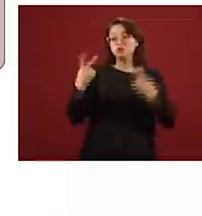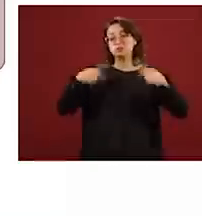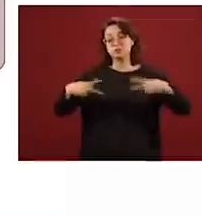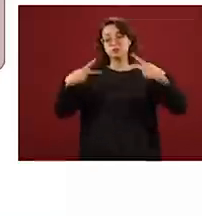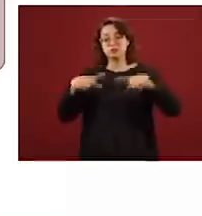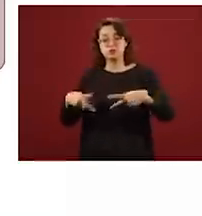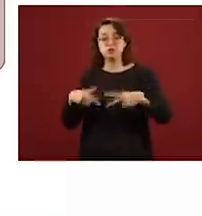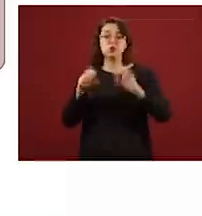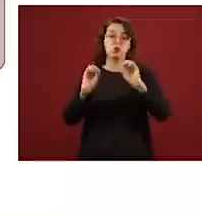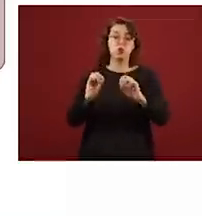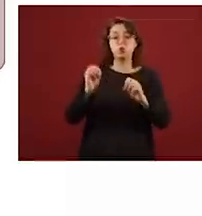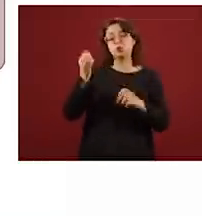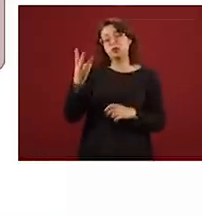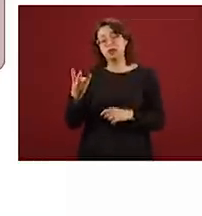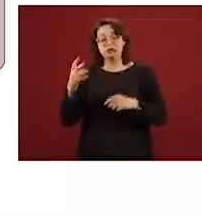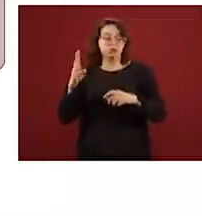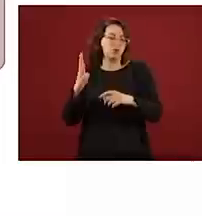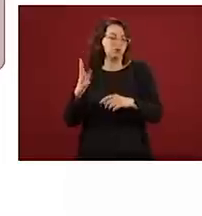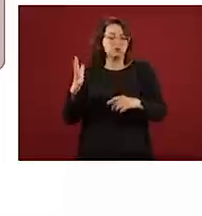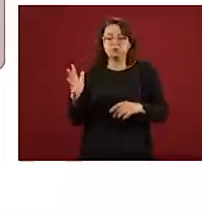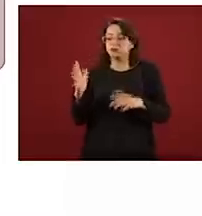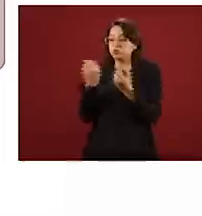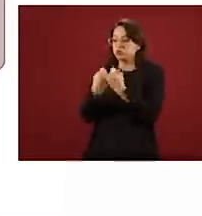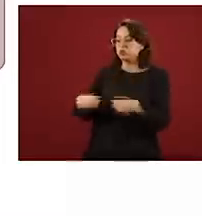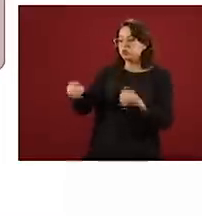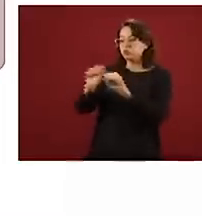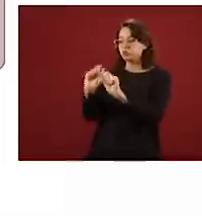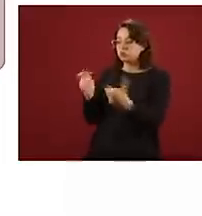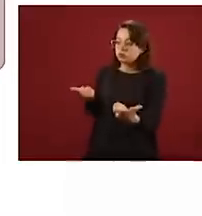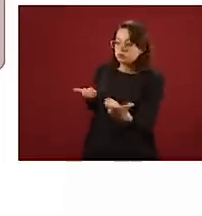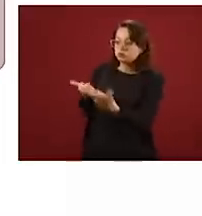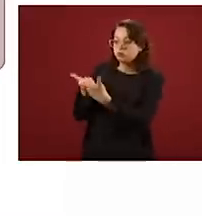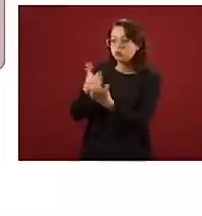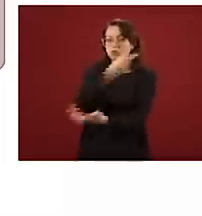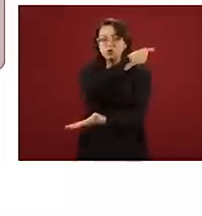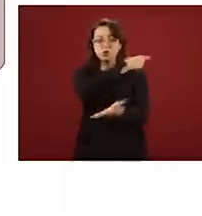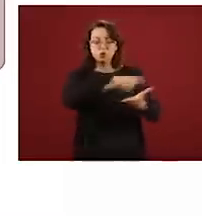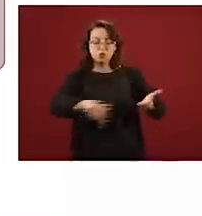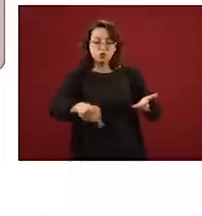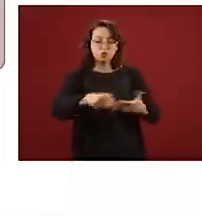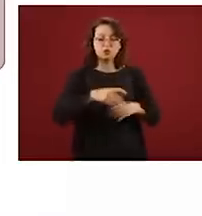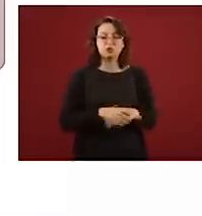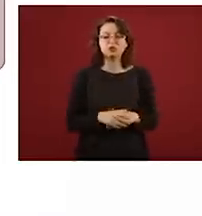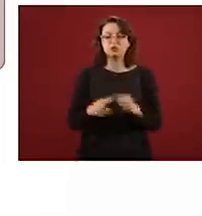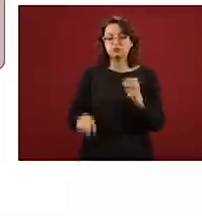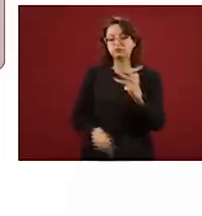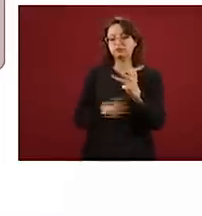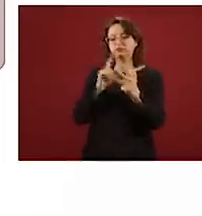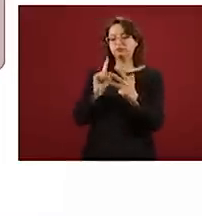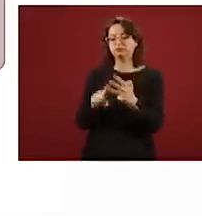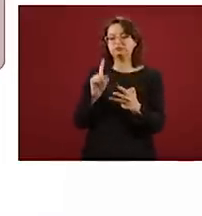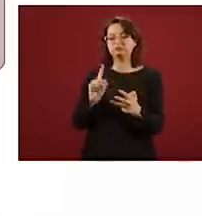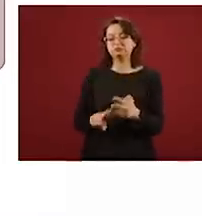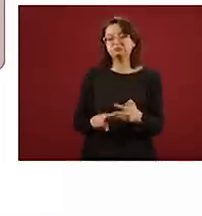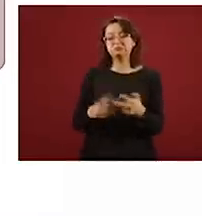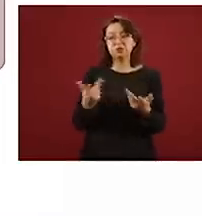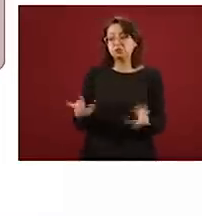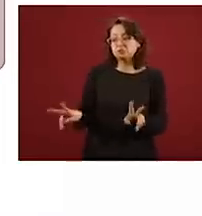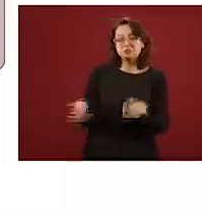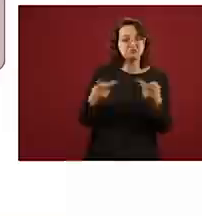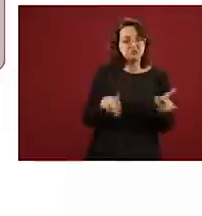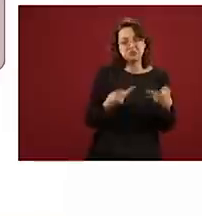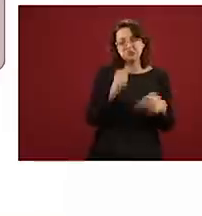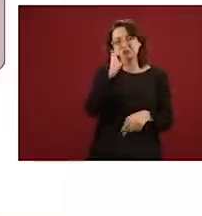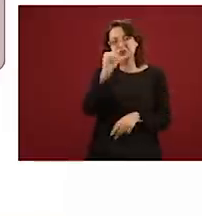que dos o más personas puedan asociarse para adquirir esta aeronave. Y la tercera alternativa es considerar